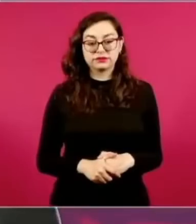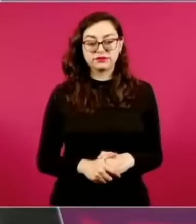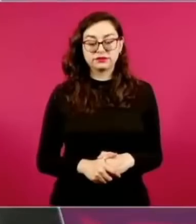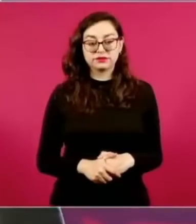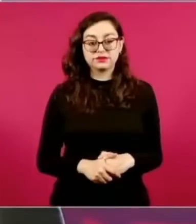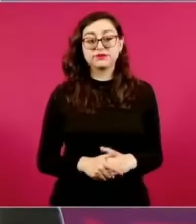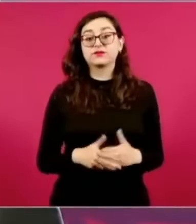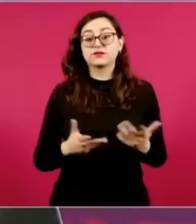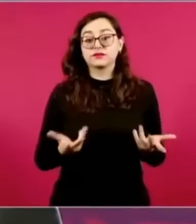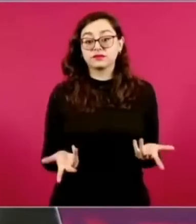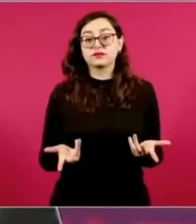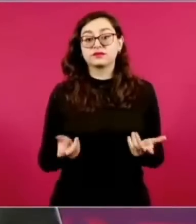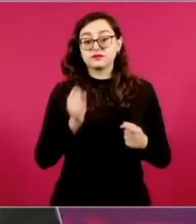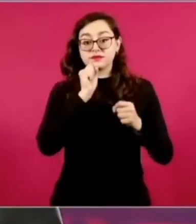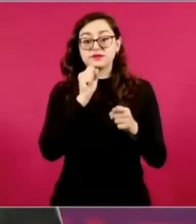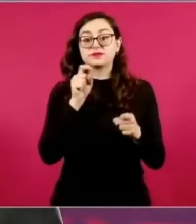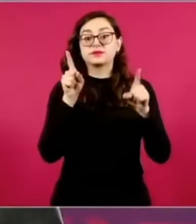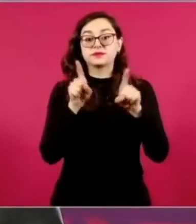la tercera transformación,